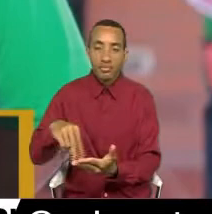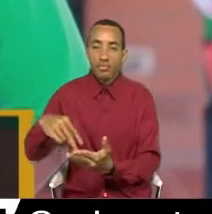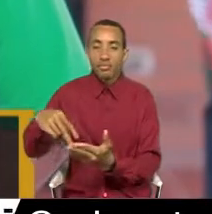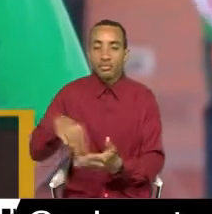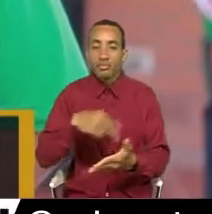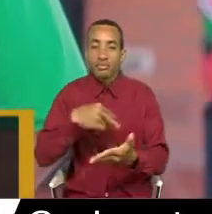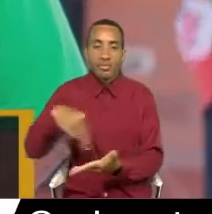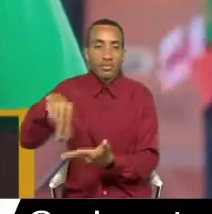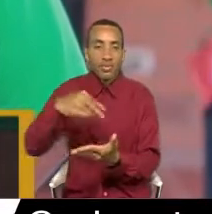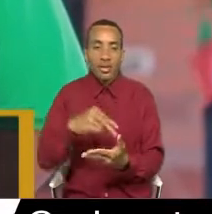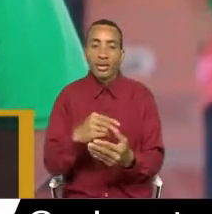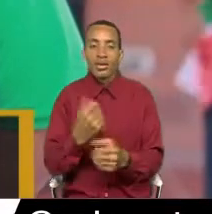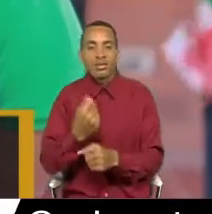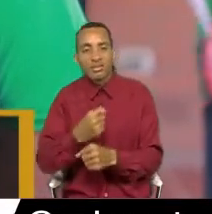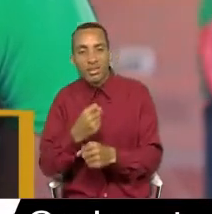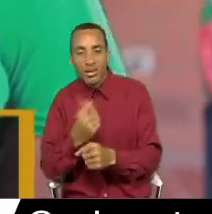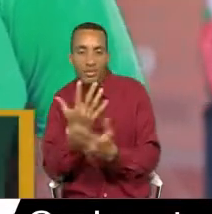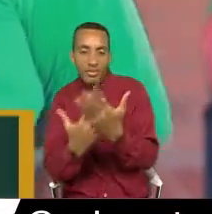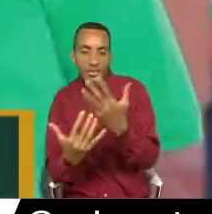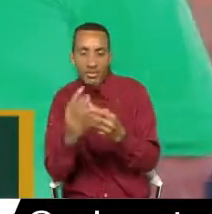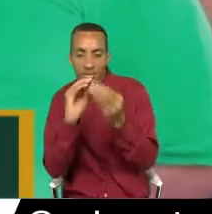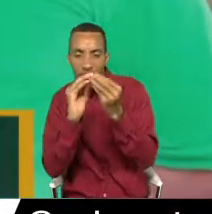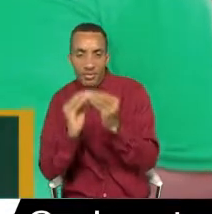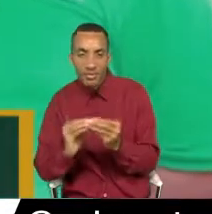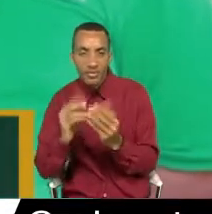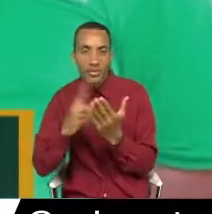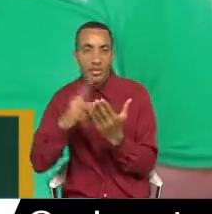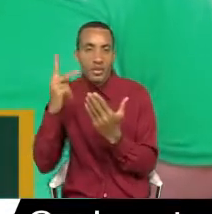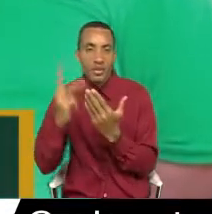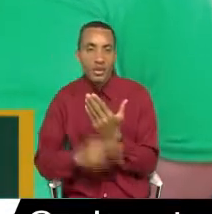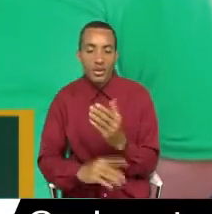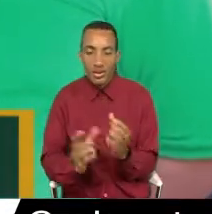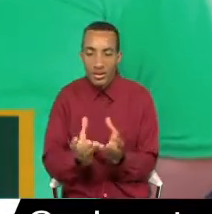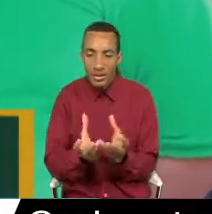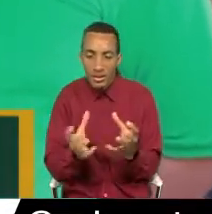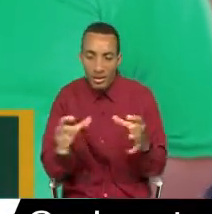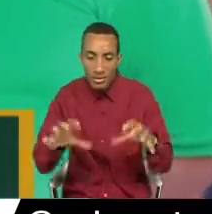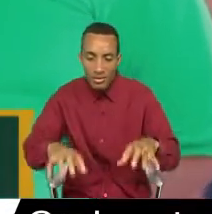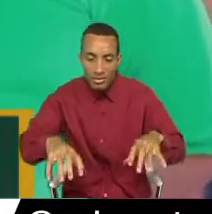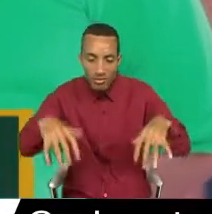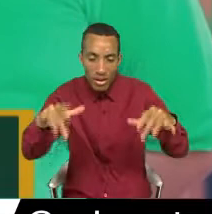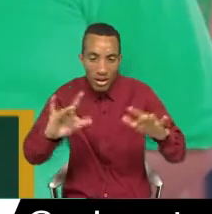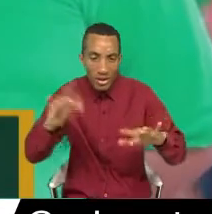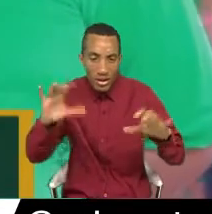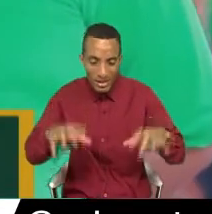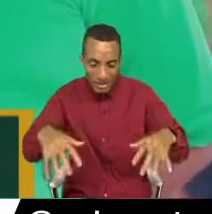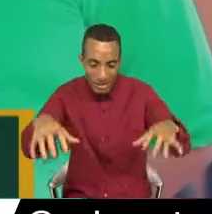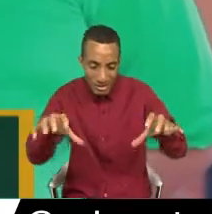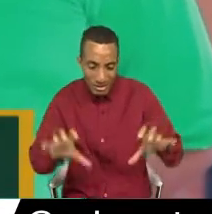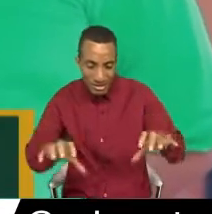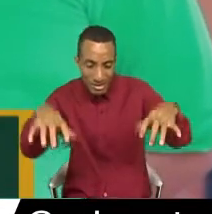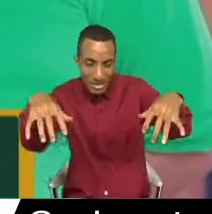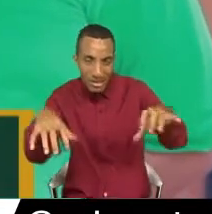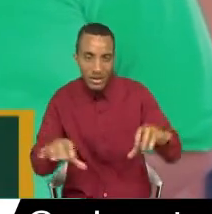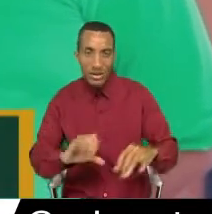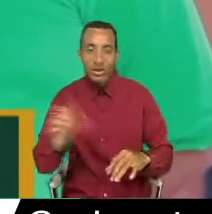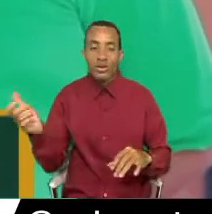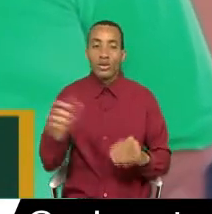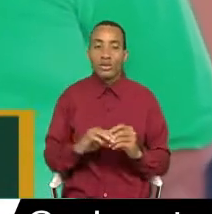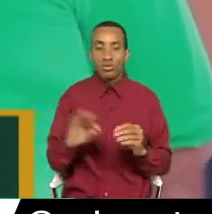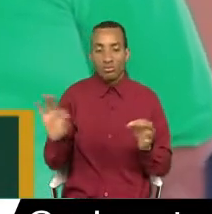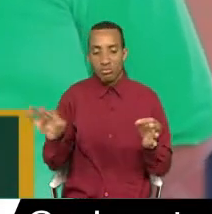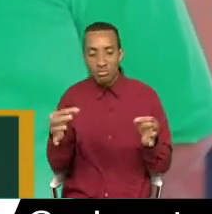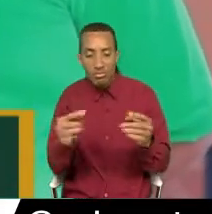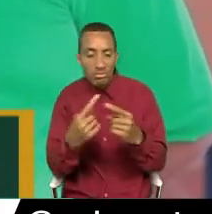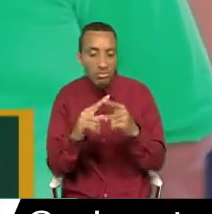trabajó manualidades con un proyecto de un cofre y se está trabajando un bolsito también en confección. Y para los niños se